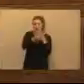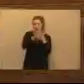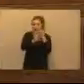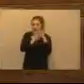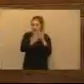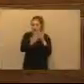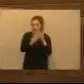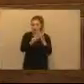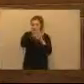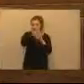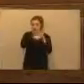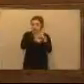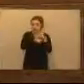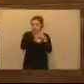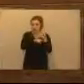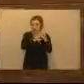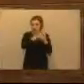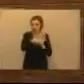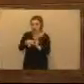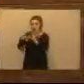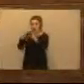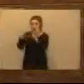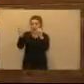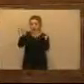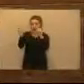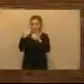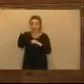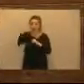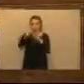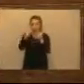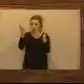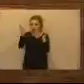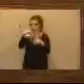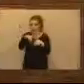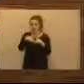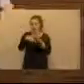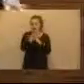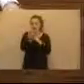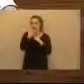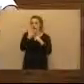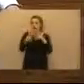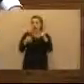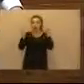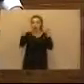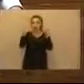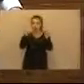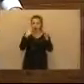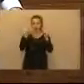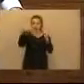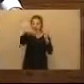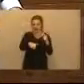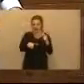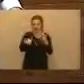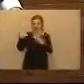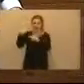se encuentra ninguna relacionada con los bailes tradicionales en Asturias. Son danza clásica, danza contemporánea, danza española y